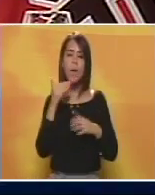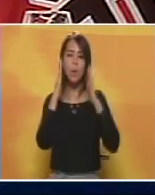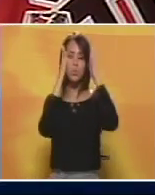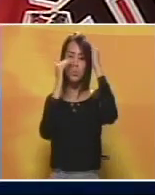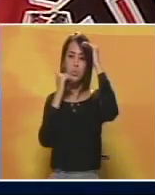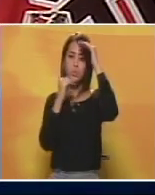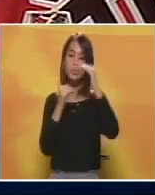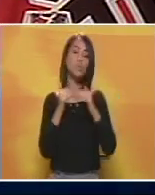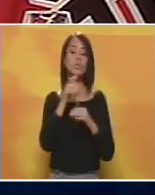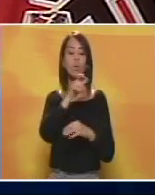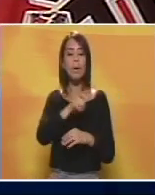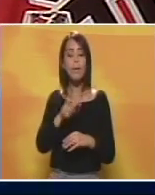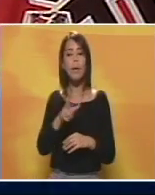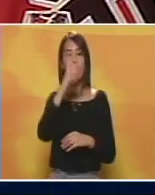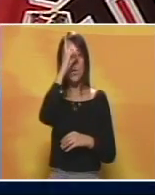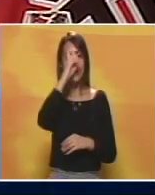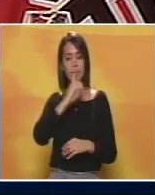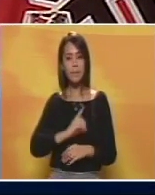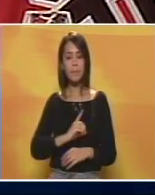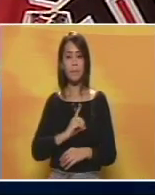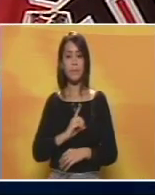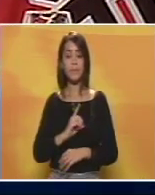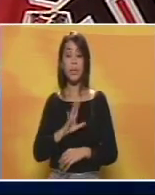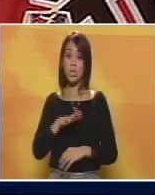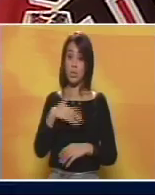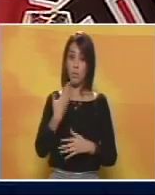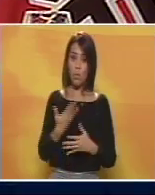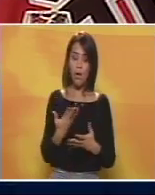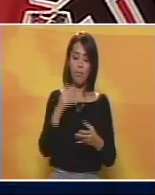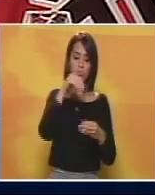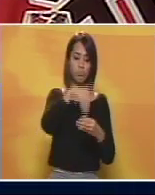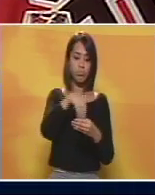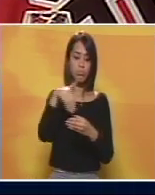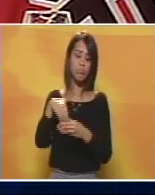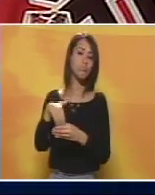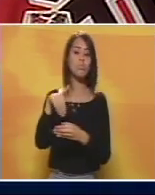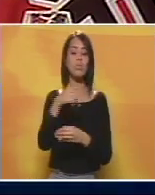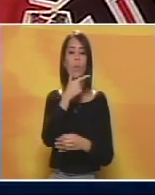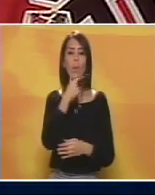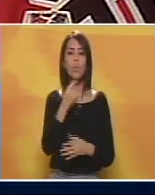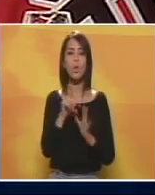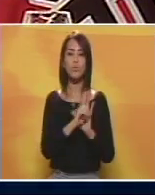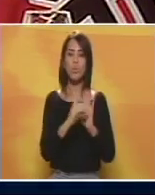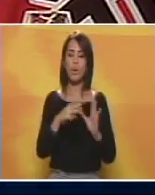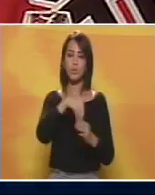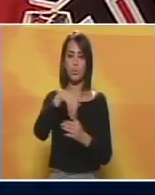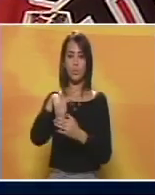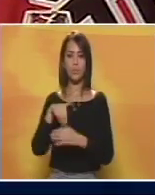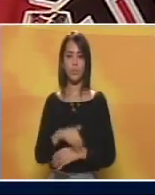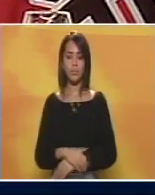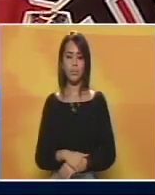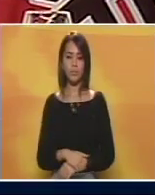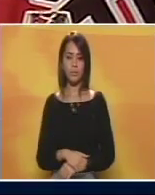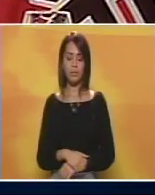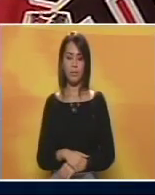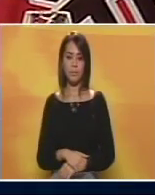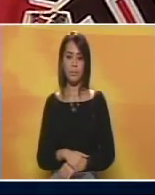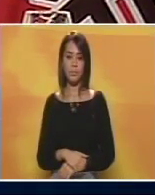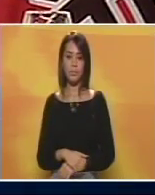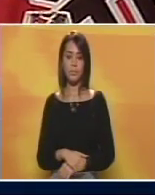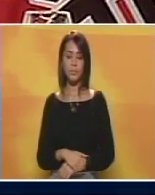las personas con alguna discapacidad puedan ejercer con facilidad su derecho al voto.